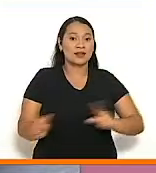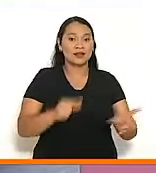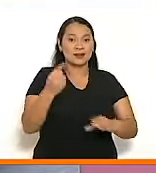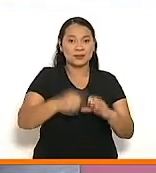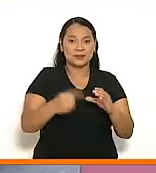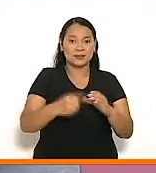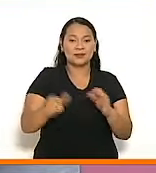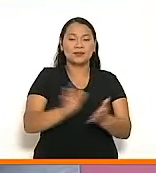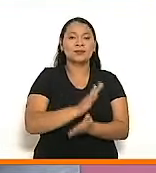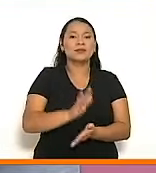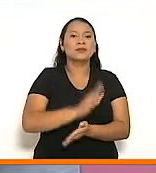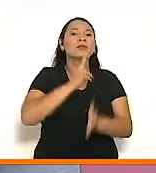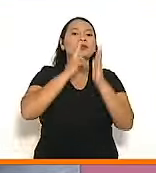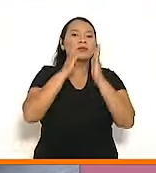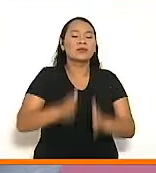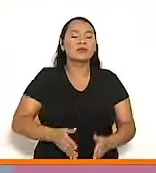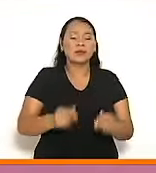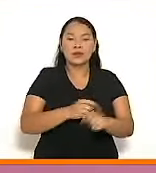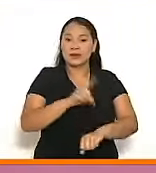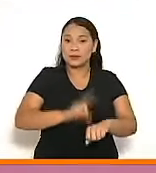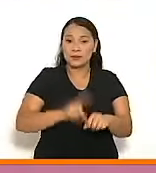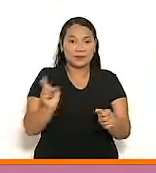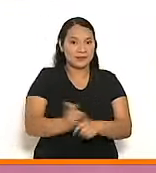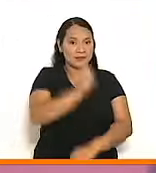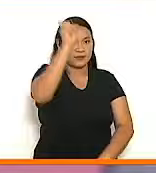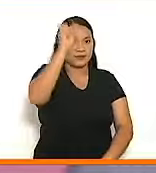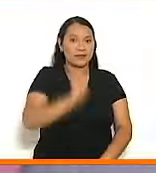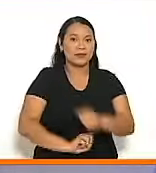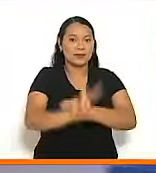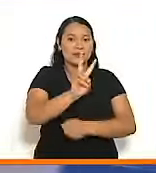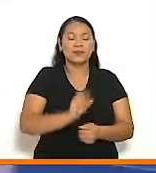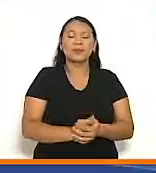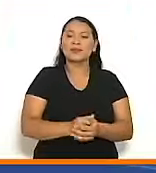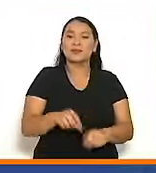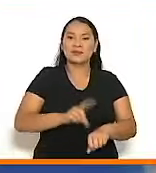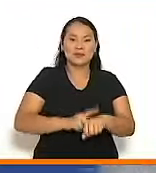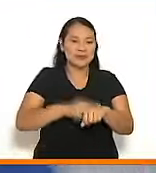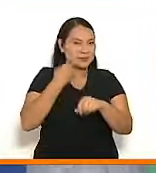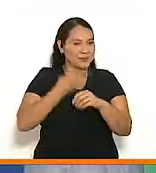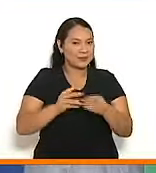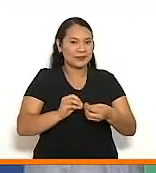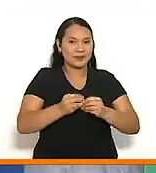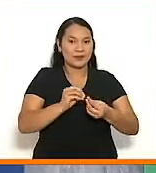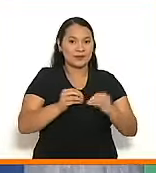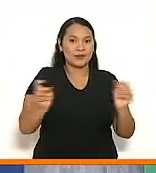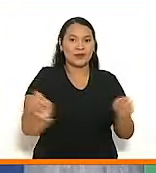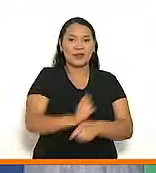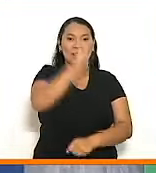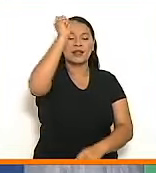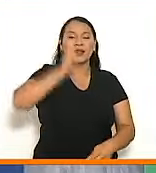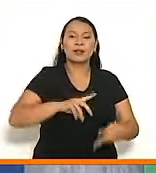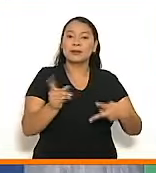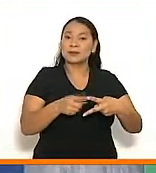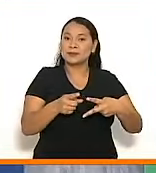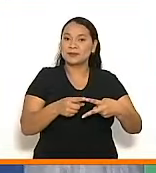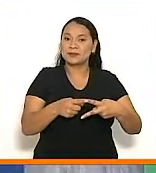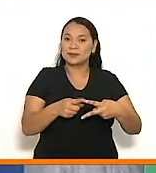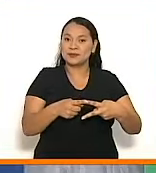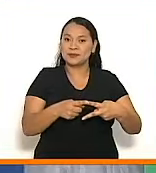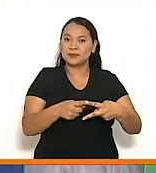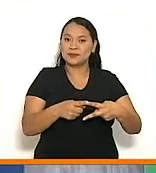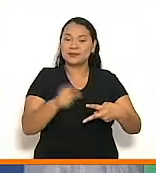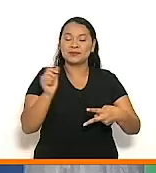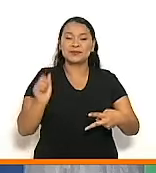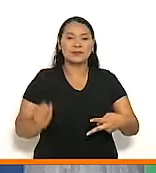y ganar en premiados a lo catracho. Daremos a conocer 4 dígitos, 2 números. En posición 1, con mucho gusto, daremos a